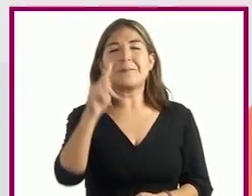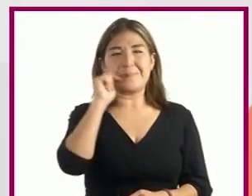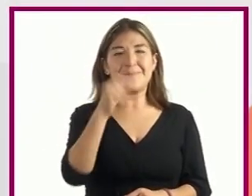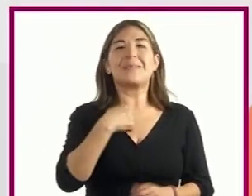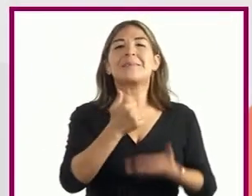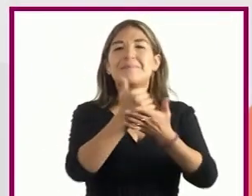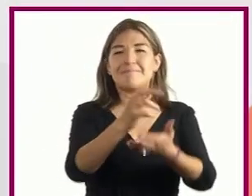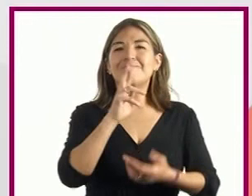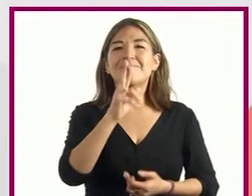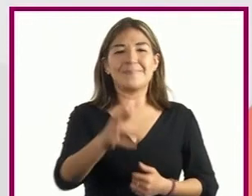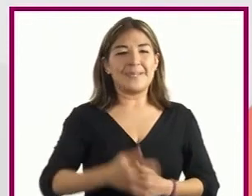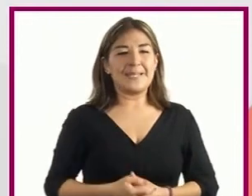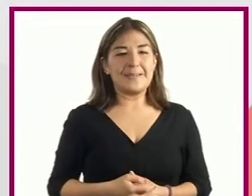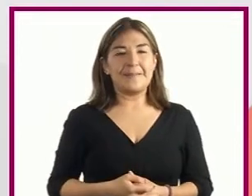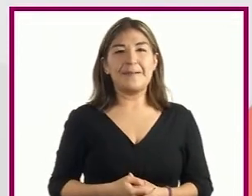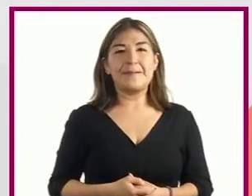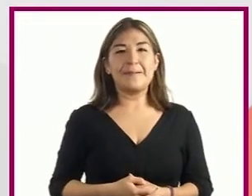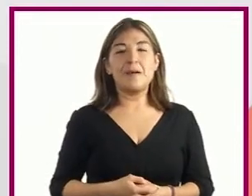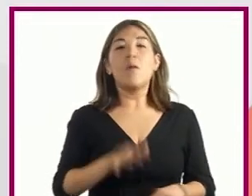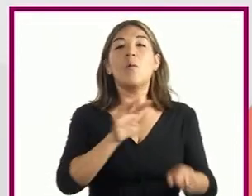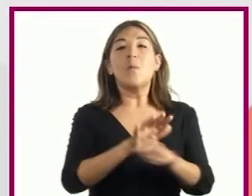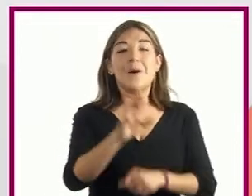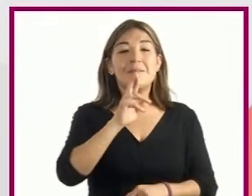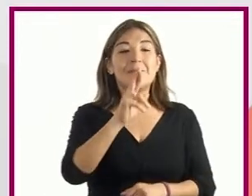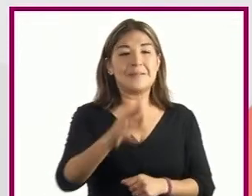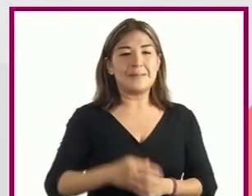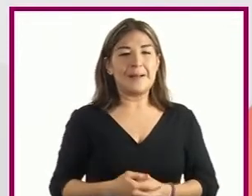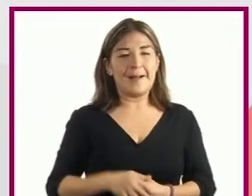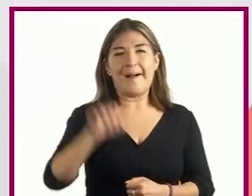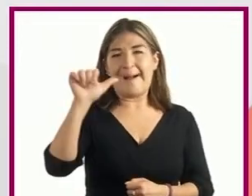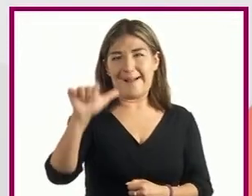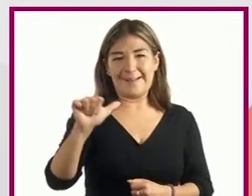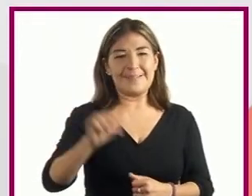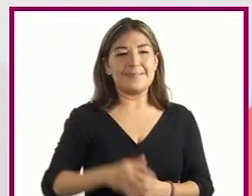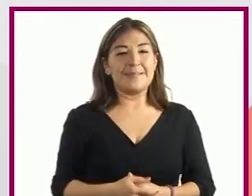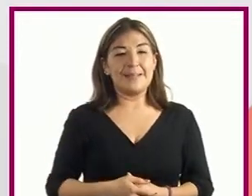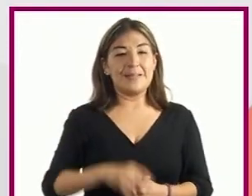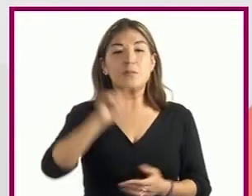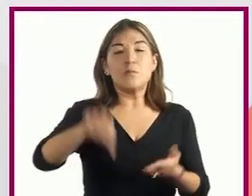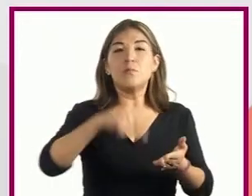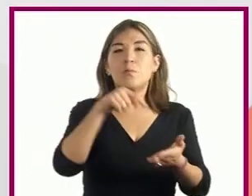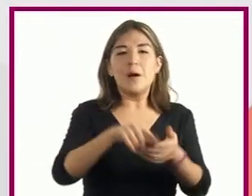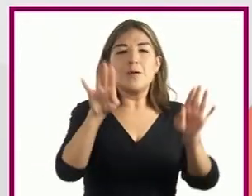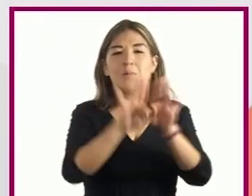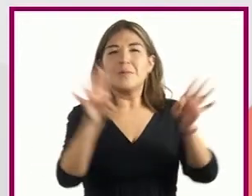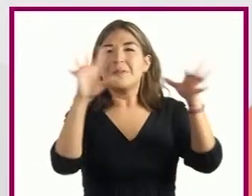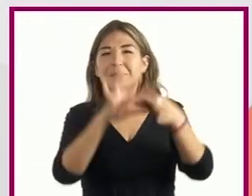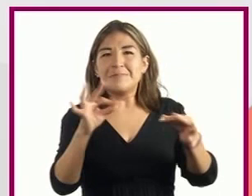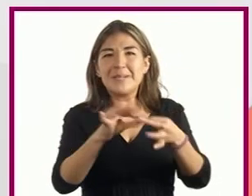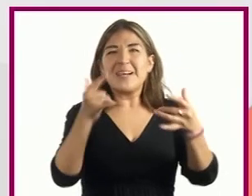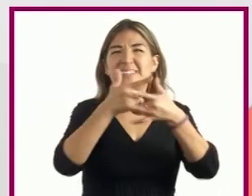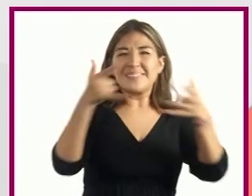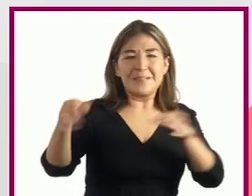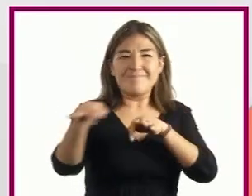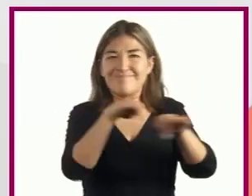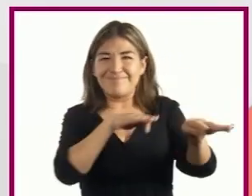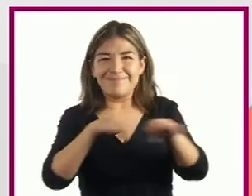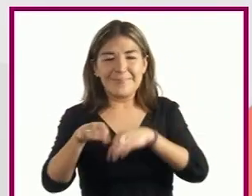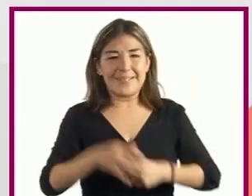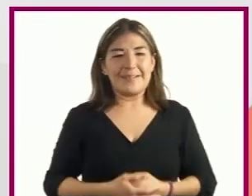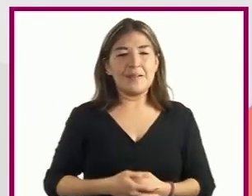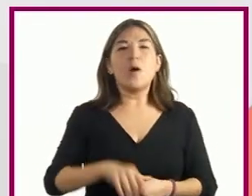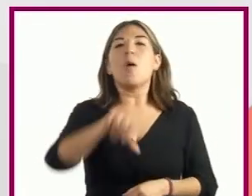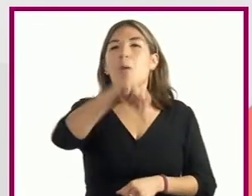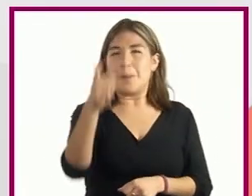respuesta. La respuesta correcta es la opción A, espacio del relato o ficcional. Vamos con